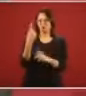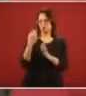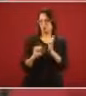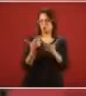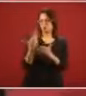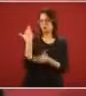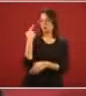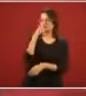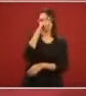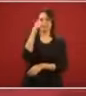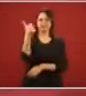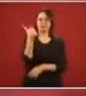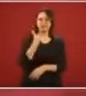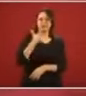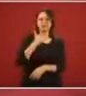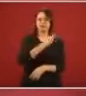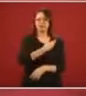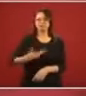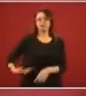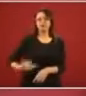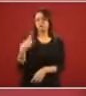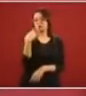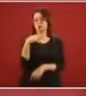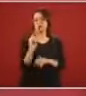el primer ministro de Canadá,